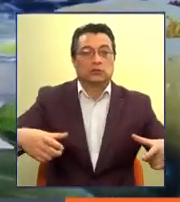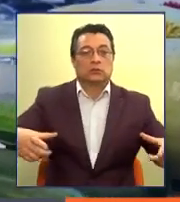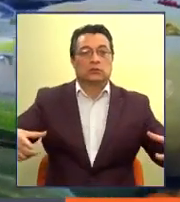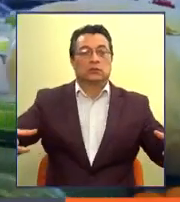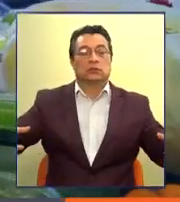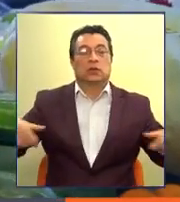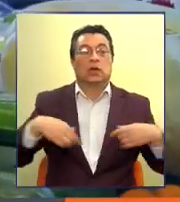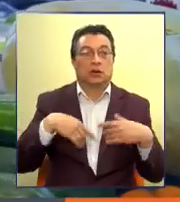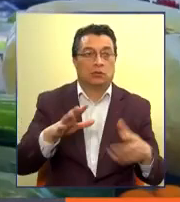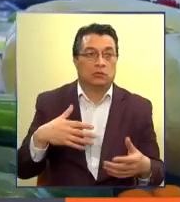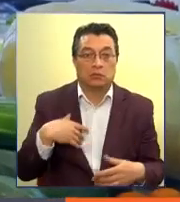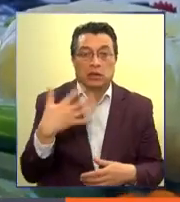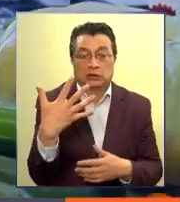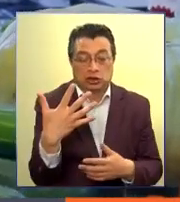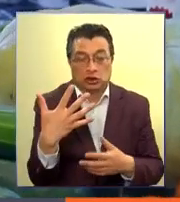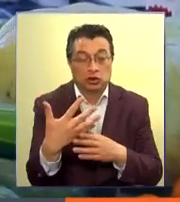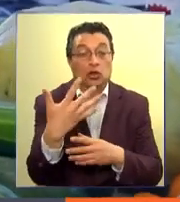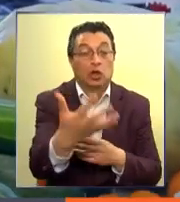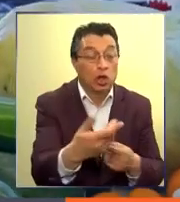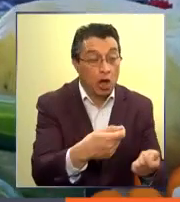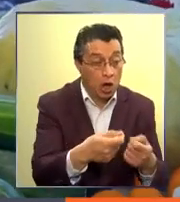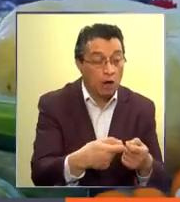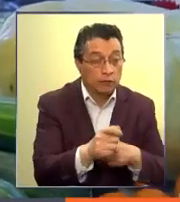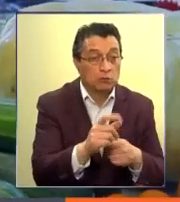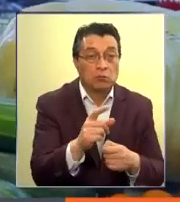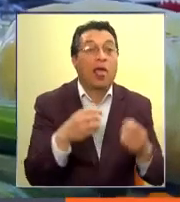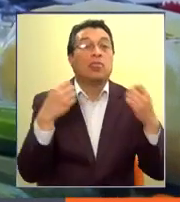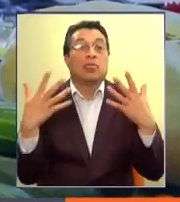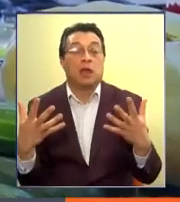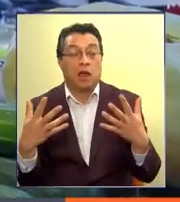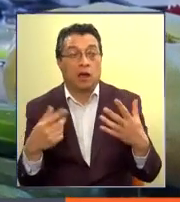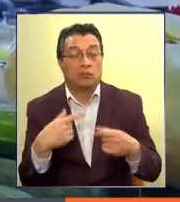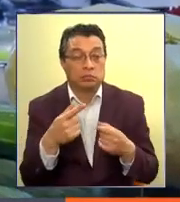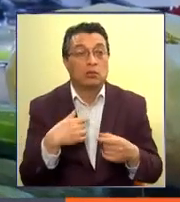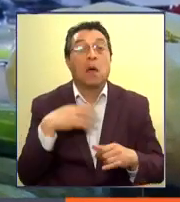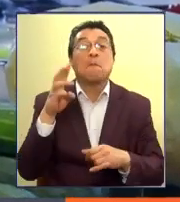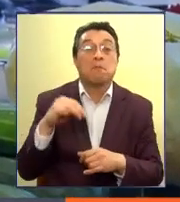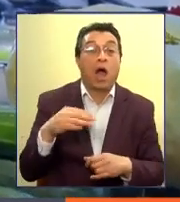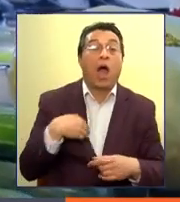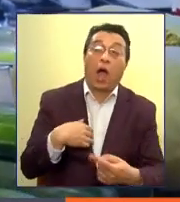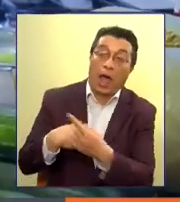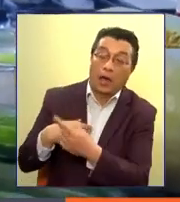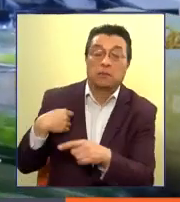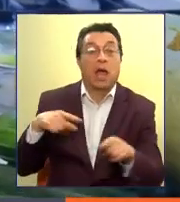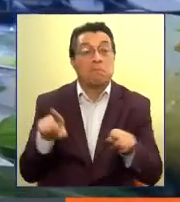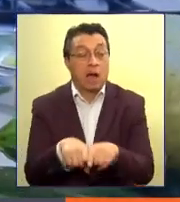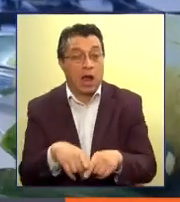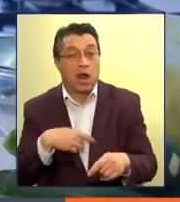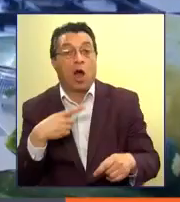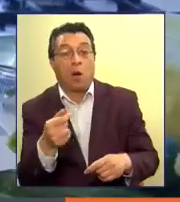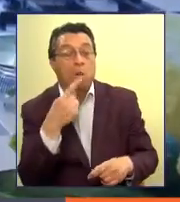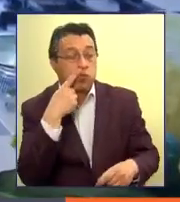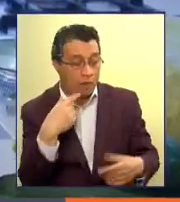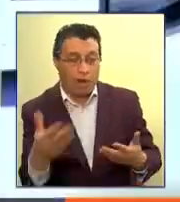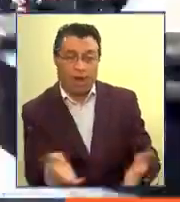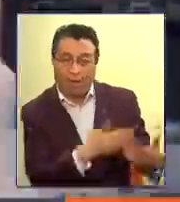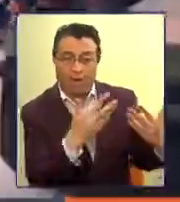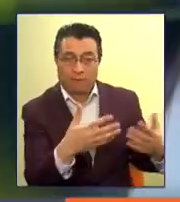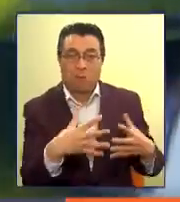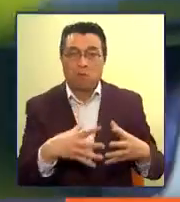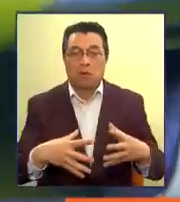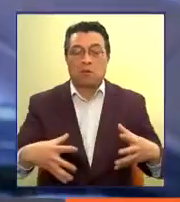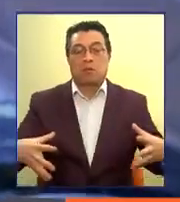y no sé, te pedían 5 y después te pedían, no, quiero 10, porque tú quiero para mi mamá o para mi hermana, para que la prueben y todo.